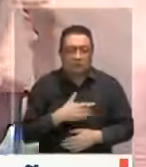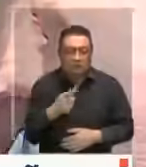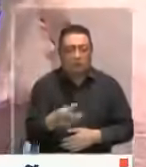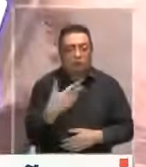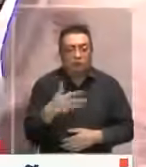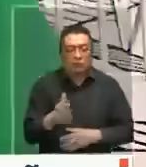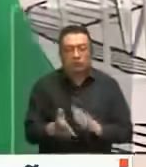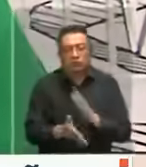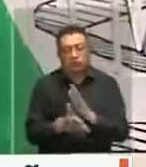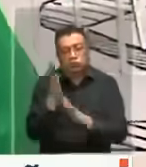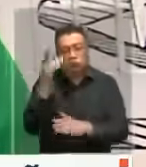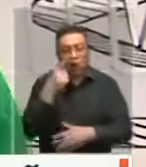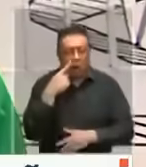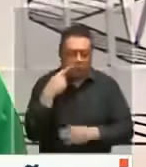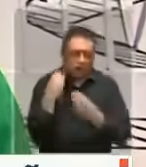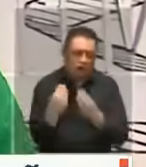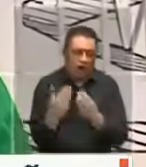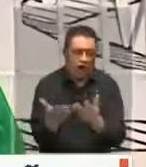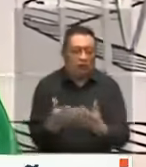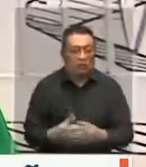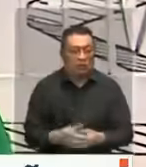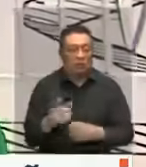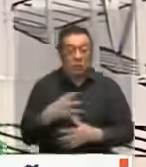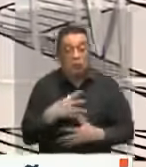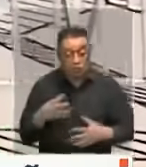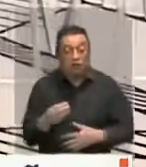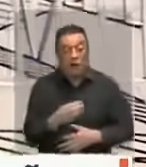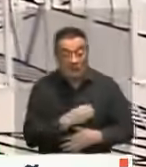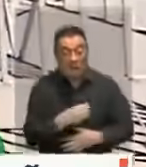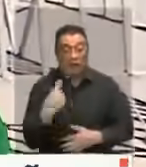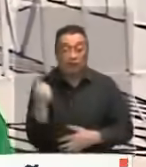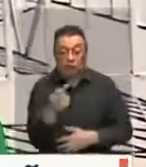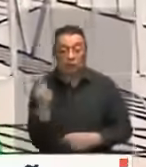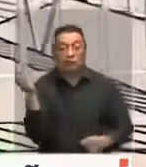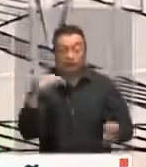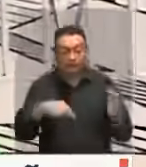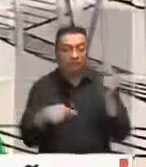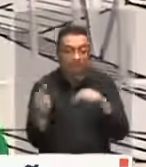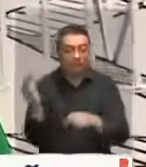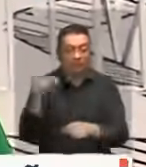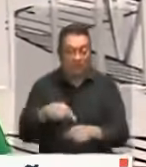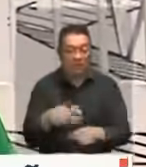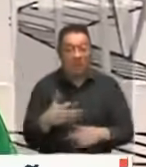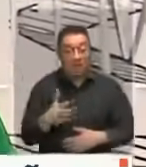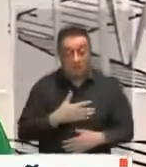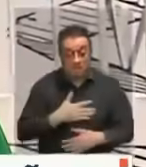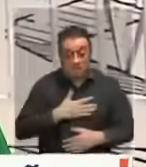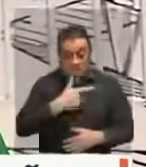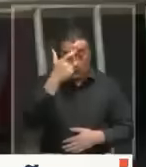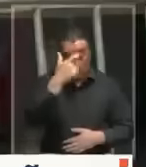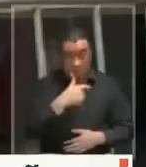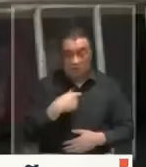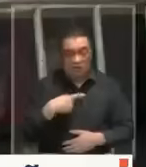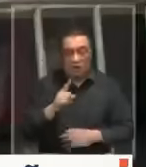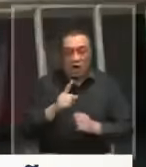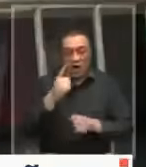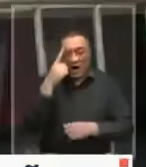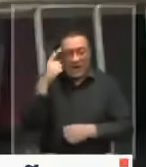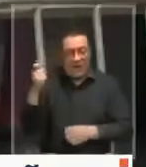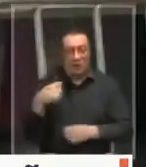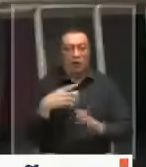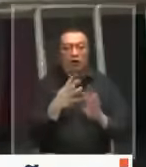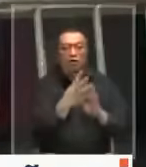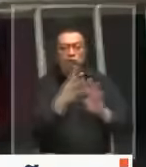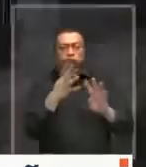partido un gran hombre. Mucha pena, de hecho, por eso estoy acá y estamos todos acá. Y para mí todavía no es creíble. Largas filas